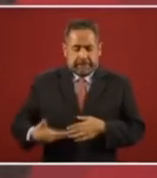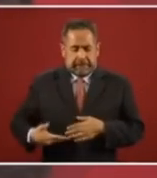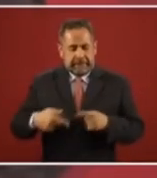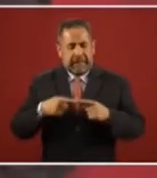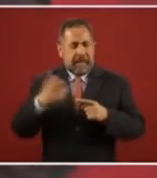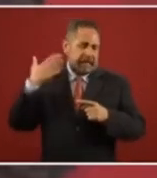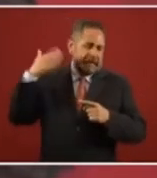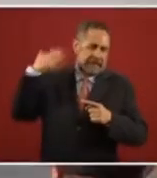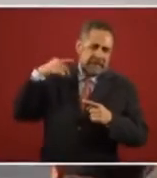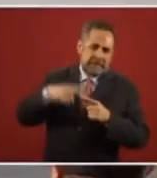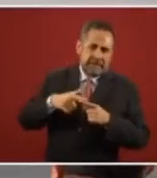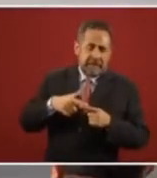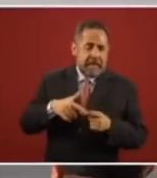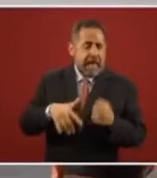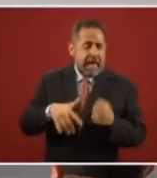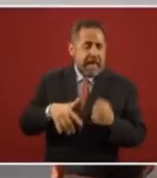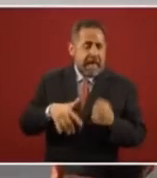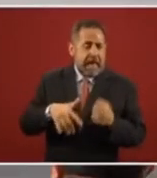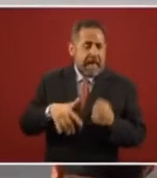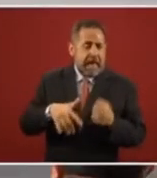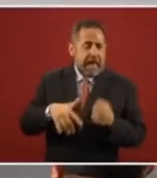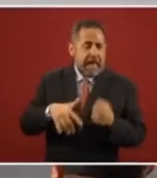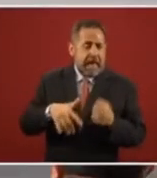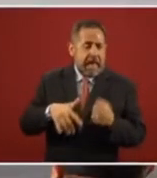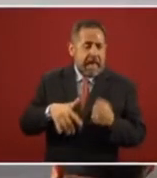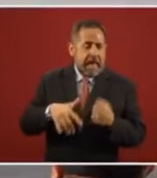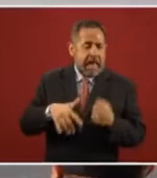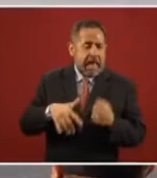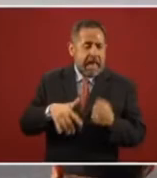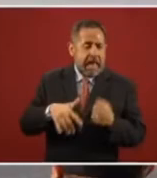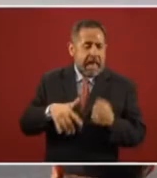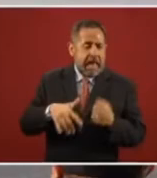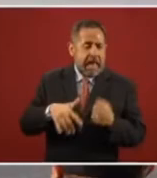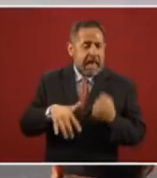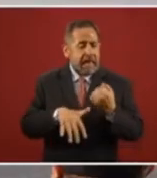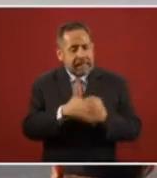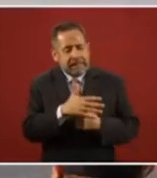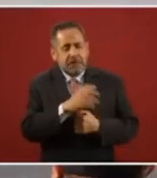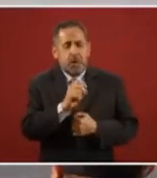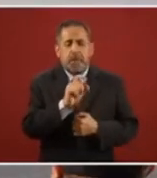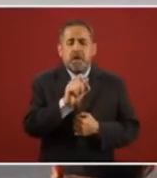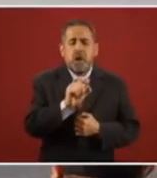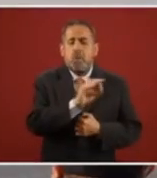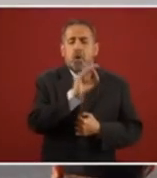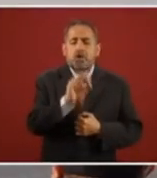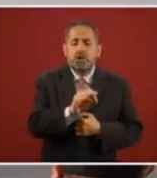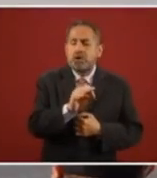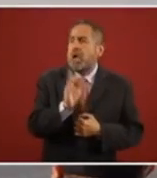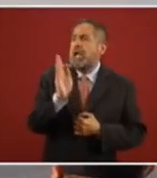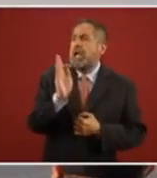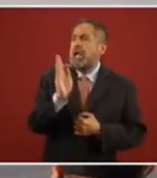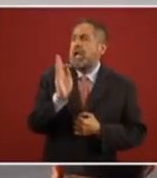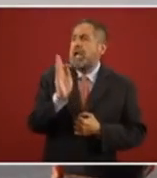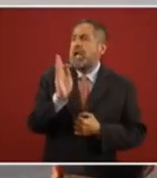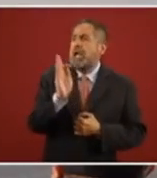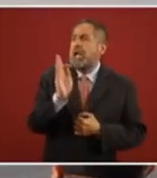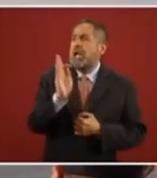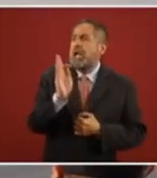por ciento respecto al presente de aceptación